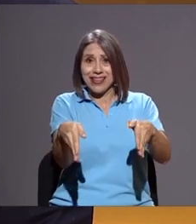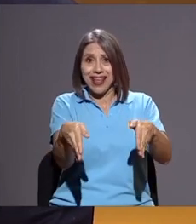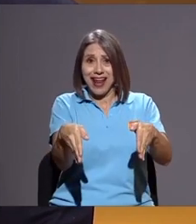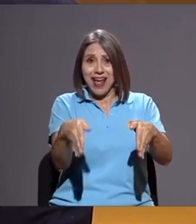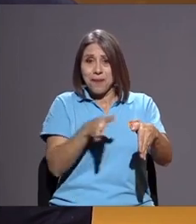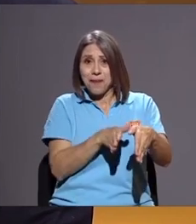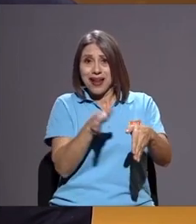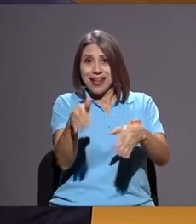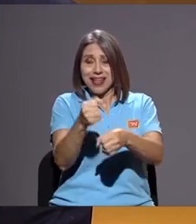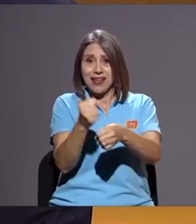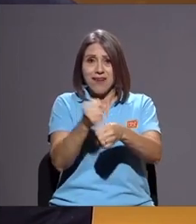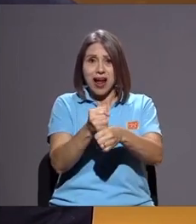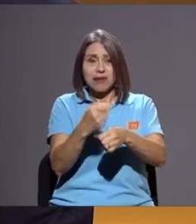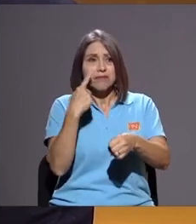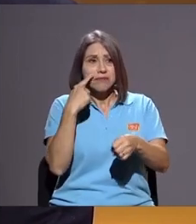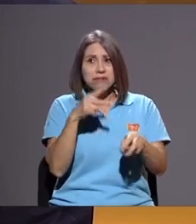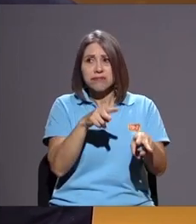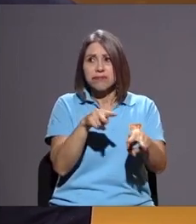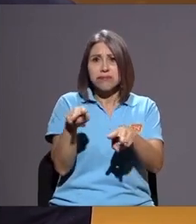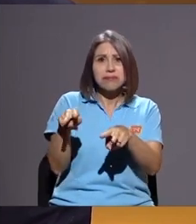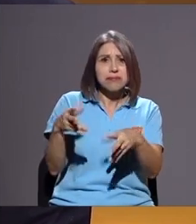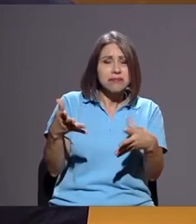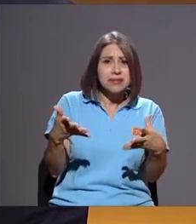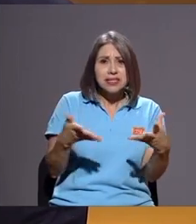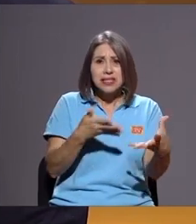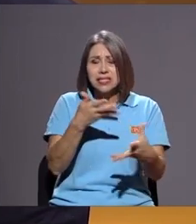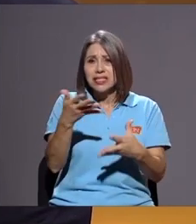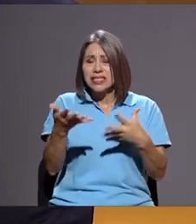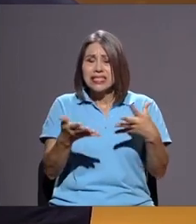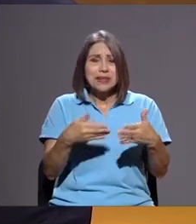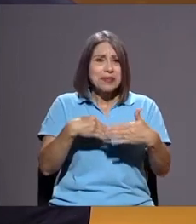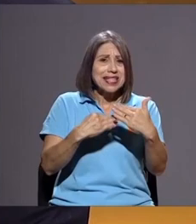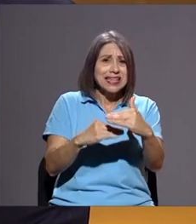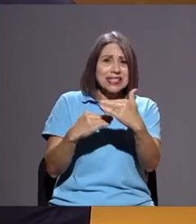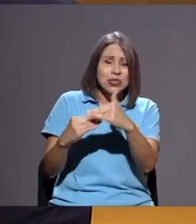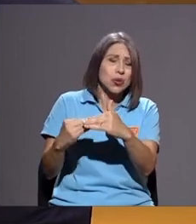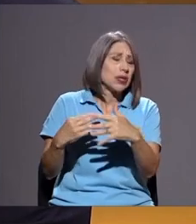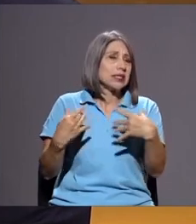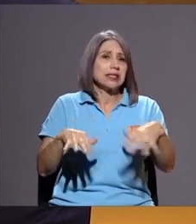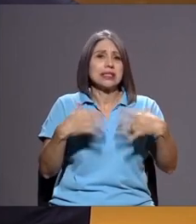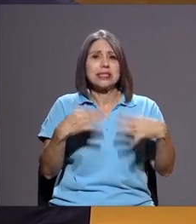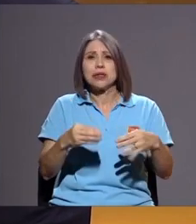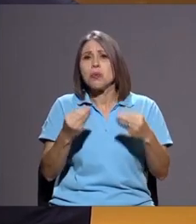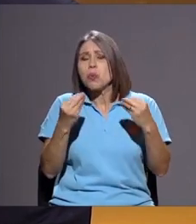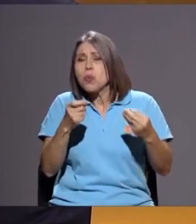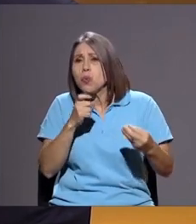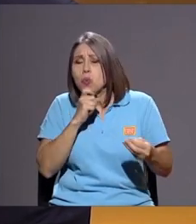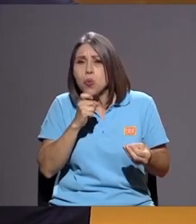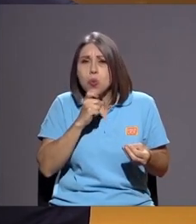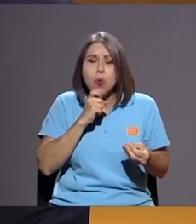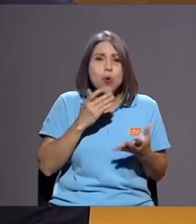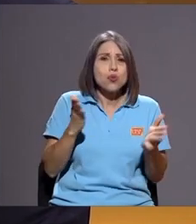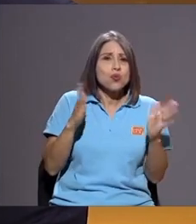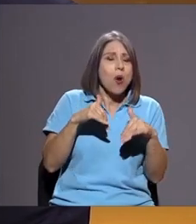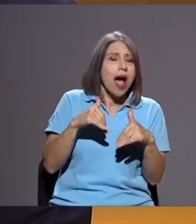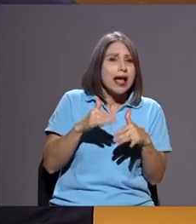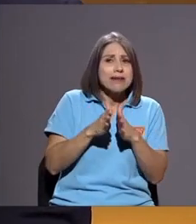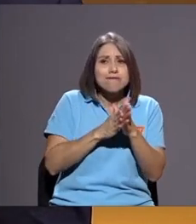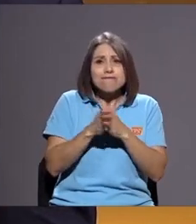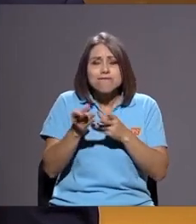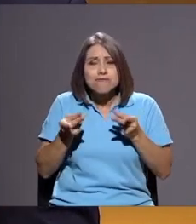trabajar lo que nos encontramos es limitaciones enormes un costo enorme en términos de eficiencia